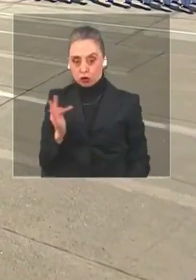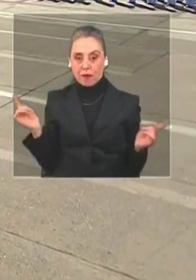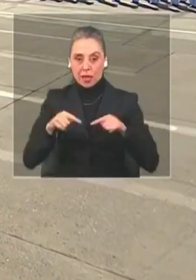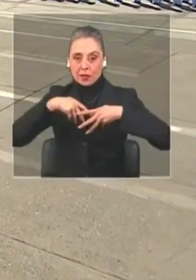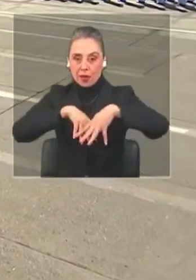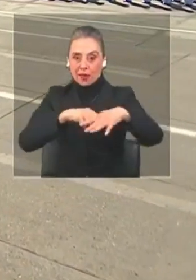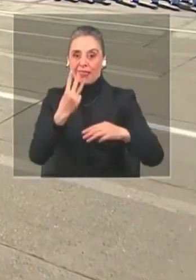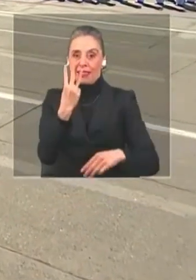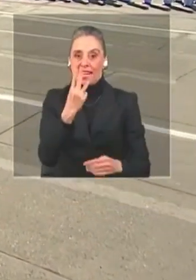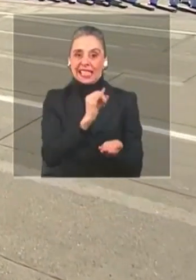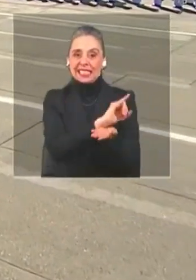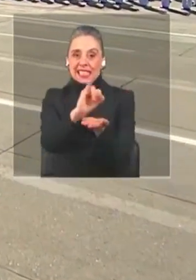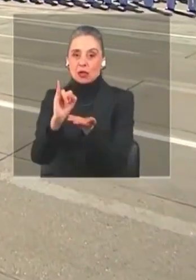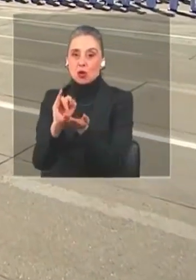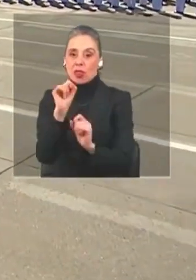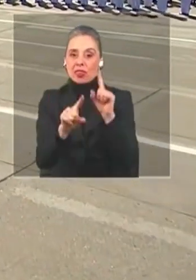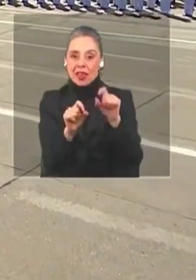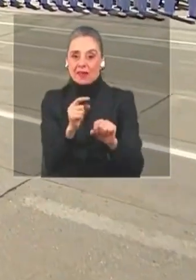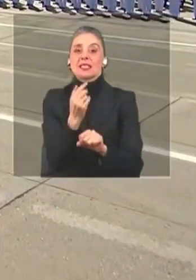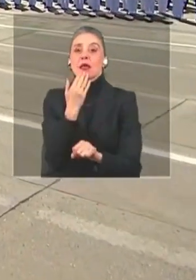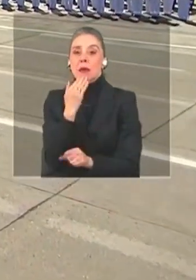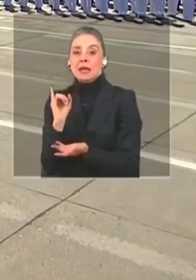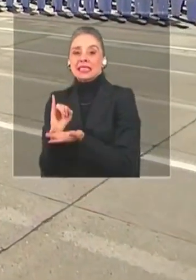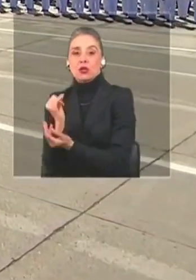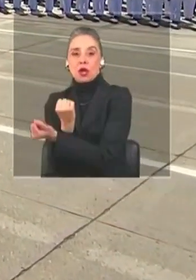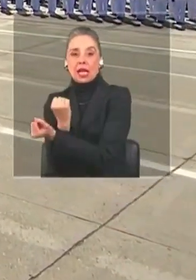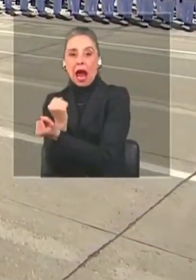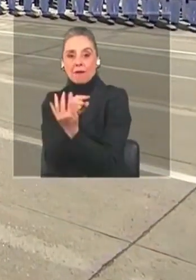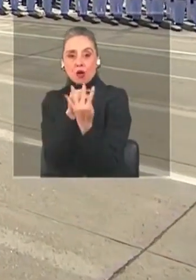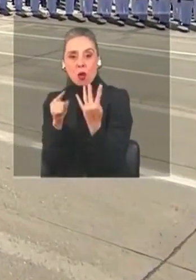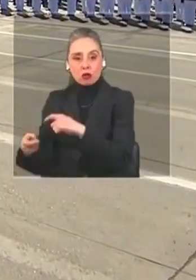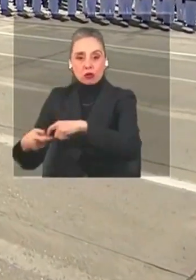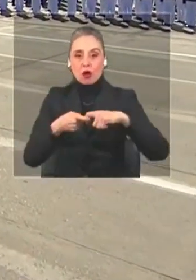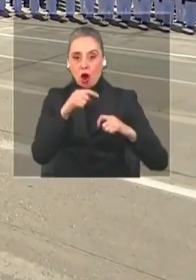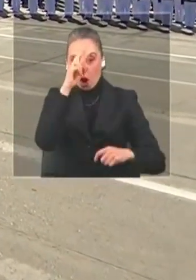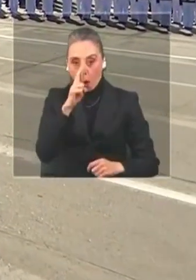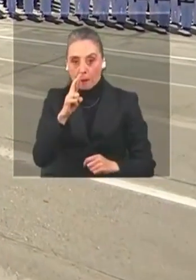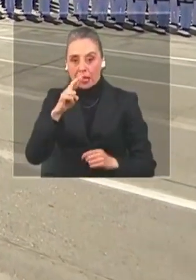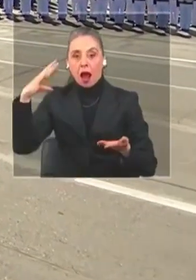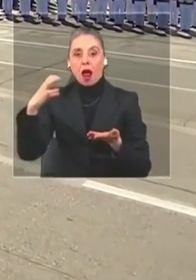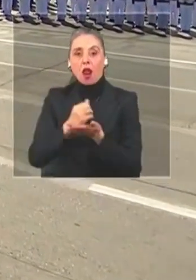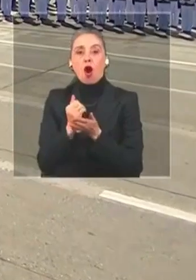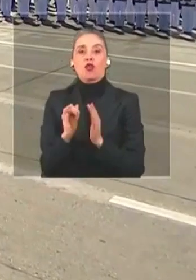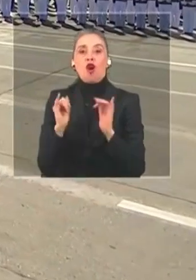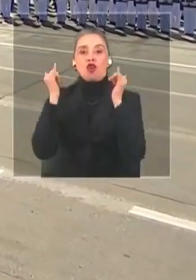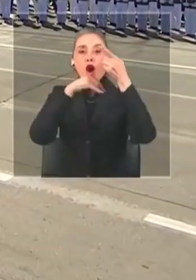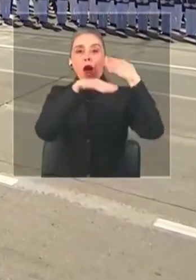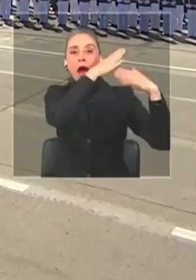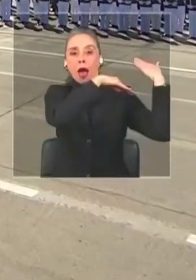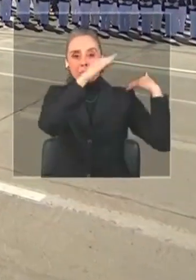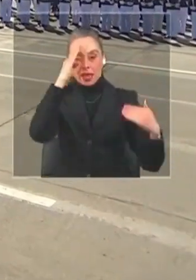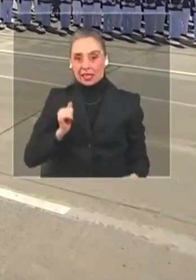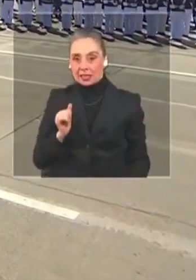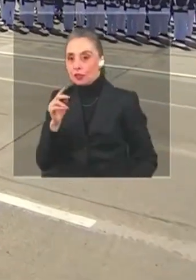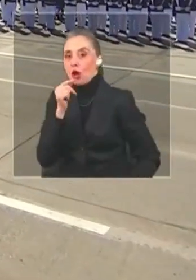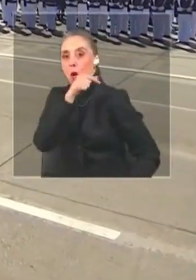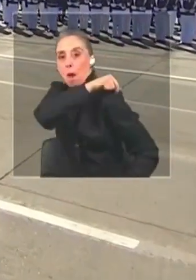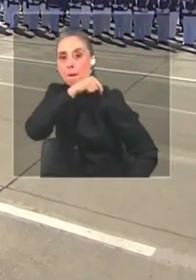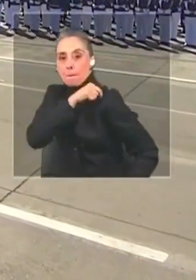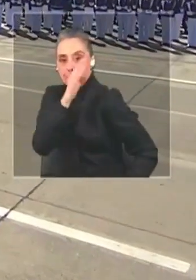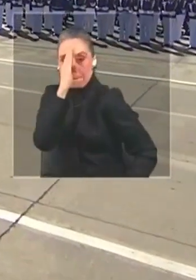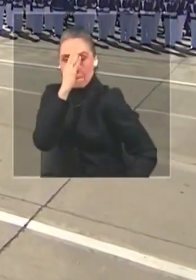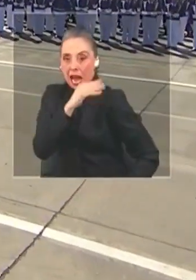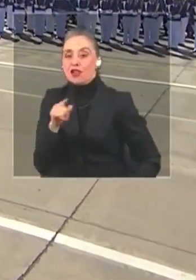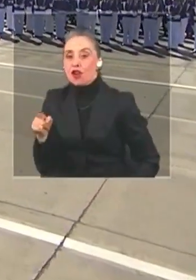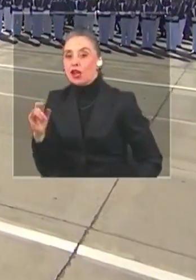pertenecen a las tres instituciones de la defensa y carabineros puedan rendir homenaje a las glorias del ejército. Mayor, ¿y qué vamos a ver hoy día? Ya lo adelantábamos con el